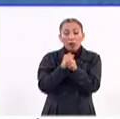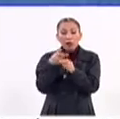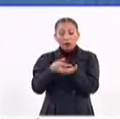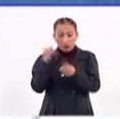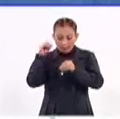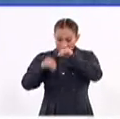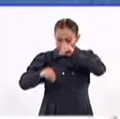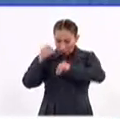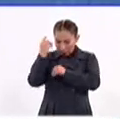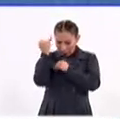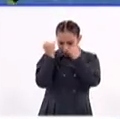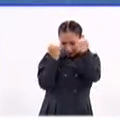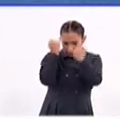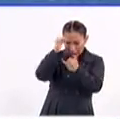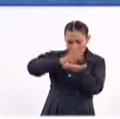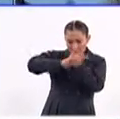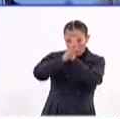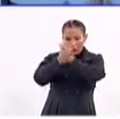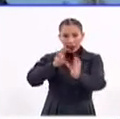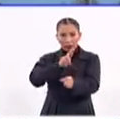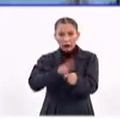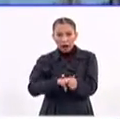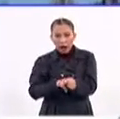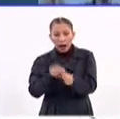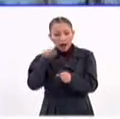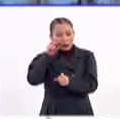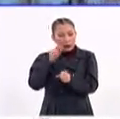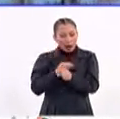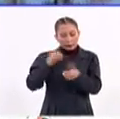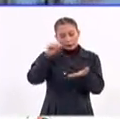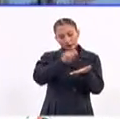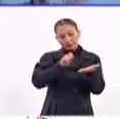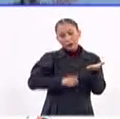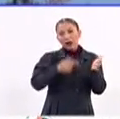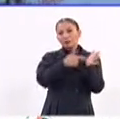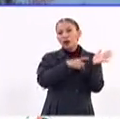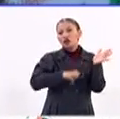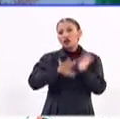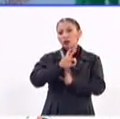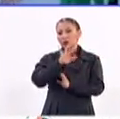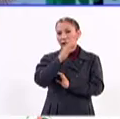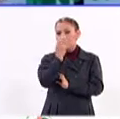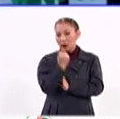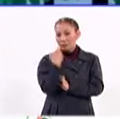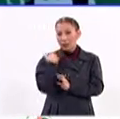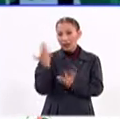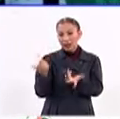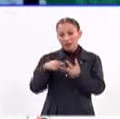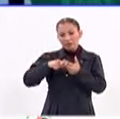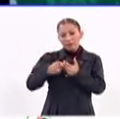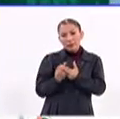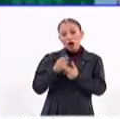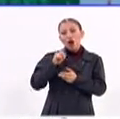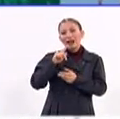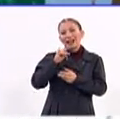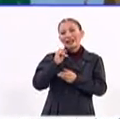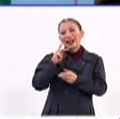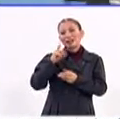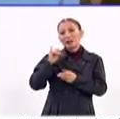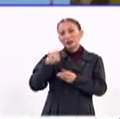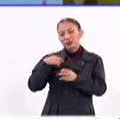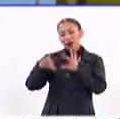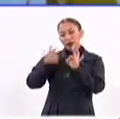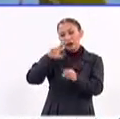permitió formular su teoría sobre la evolución natural, la cual fue publicada en 1859 en El origen de las especies por medio